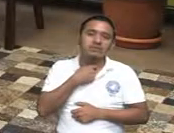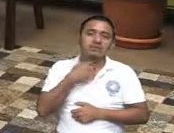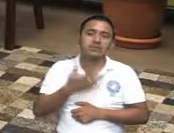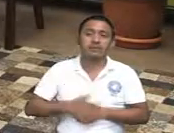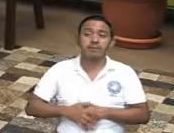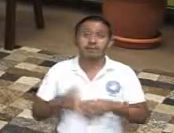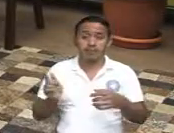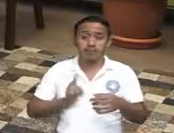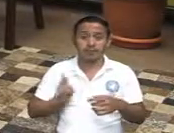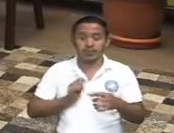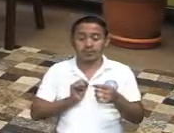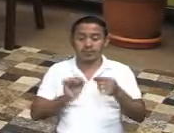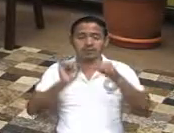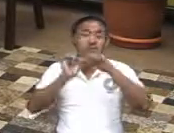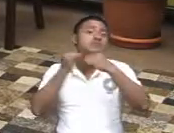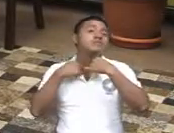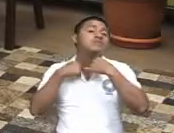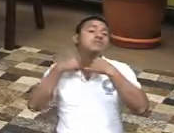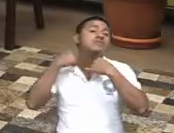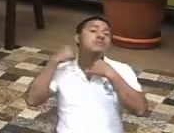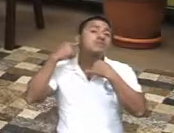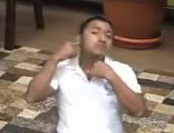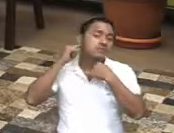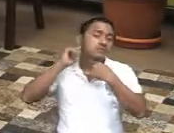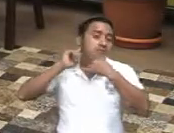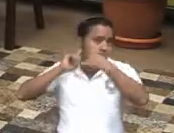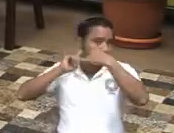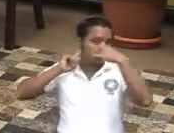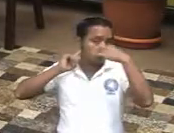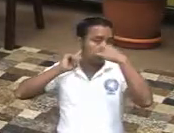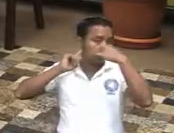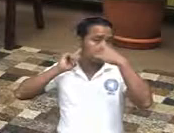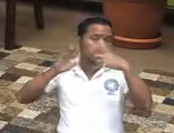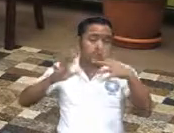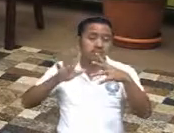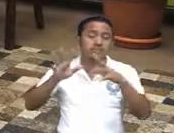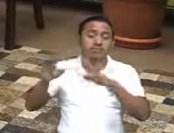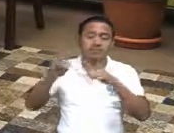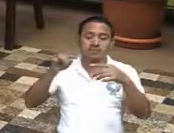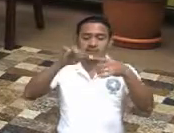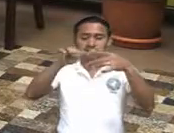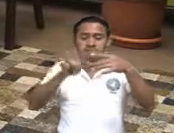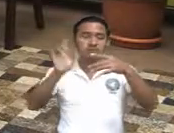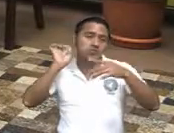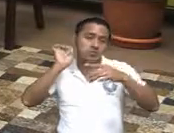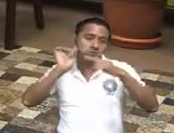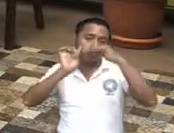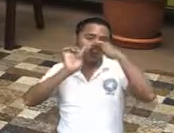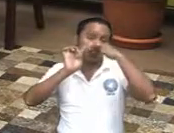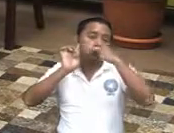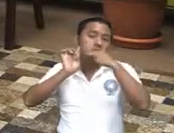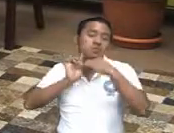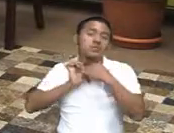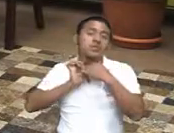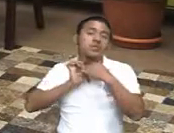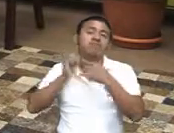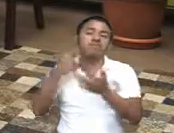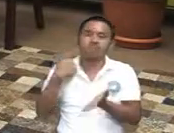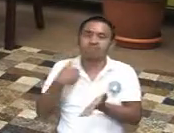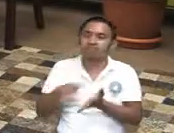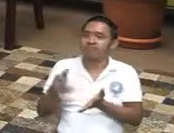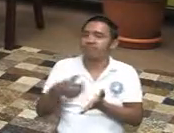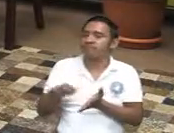tiene una comunicación en el oído medio con este la garganta y las vías respiratorias entonces fácilmente